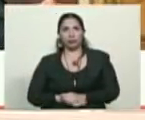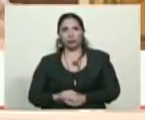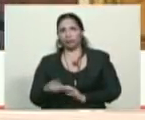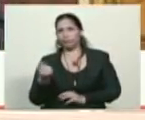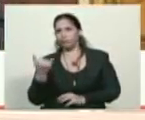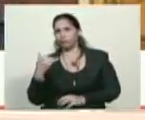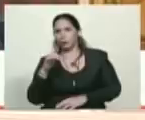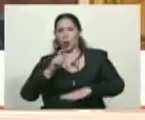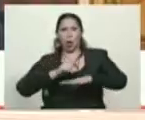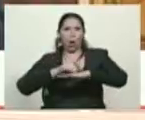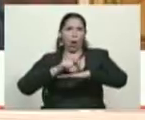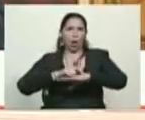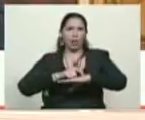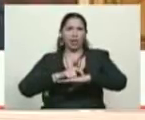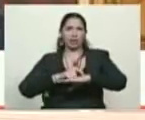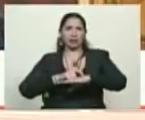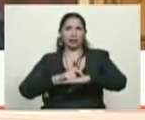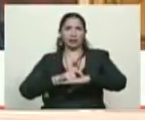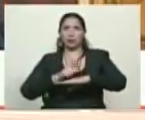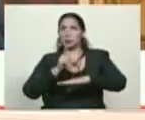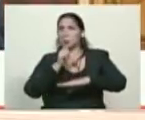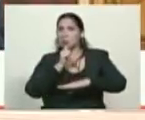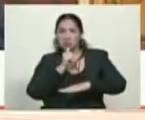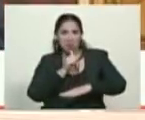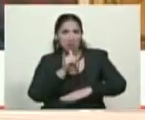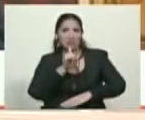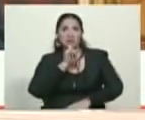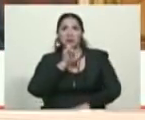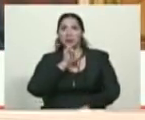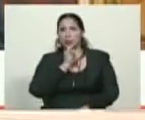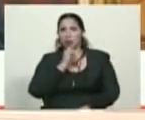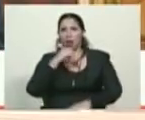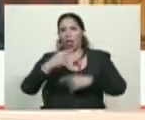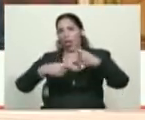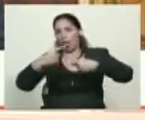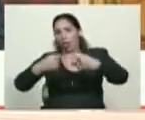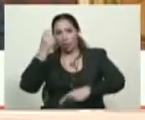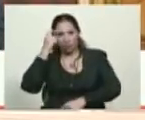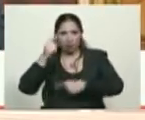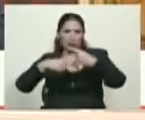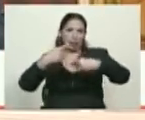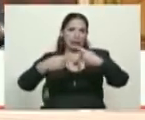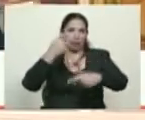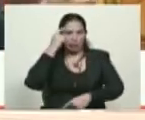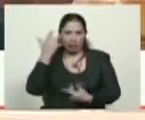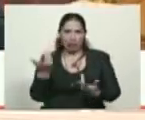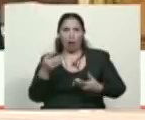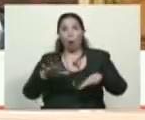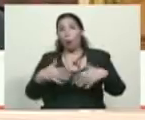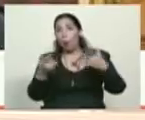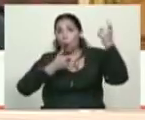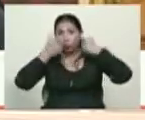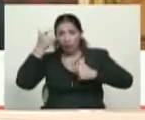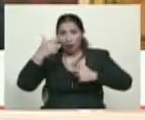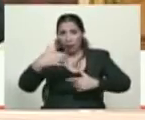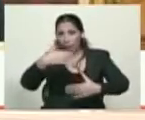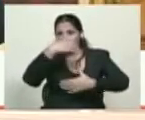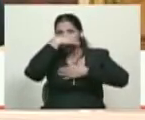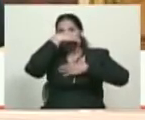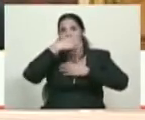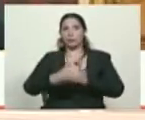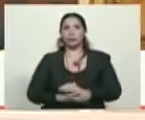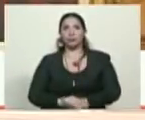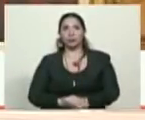de desinformación, días y días y días y días. Cuando el comandante Chávez fue secuestrado y